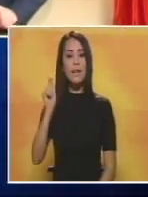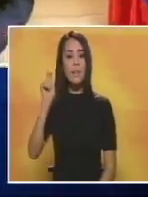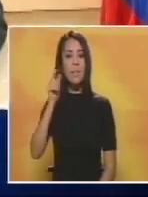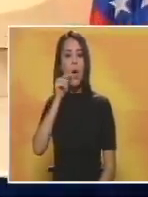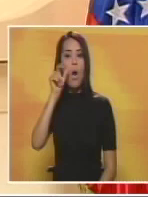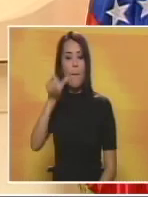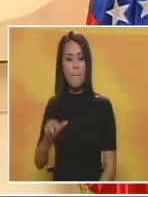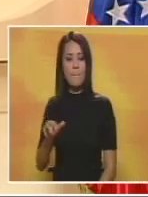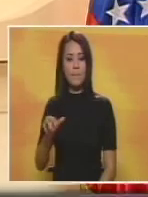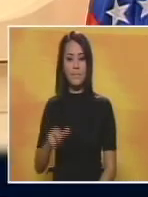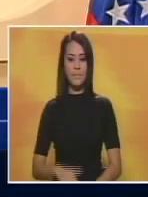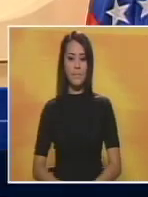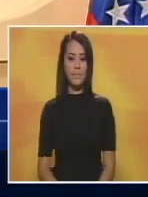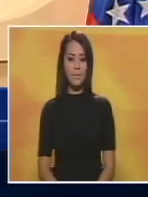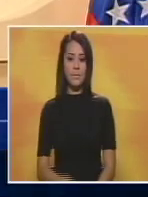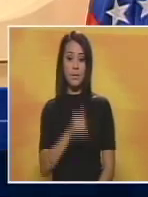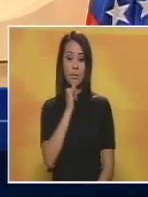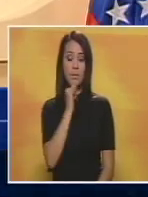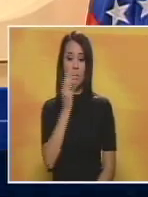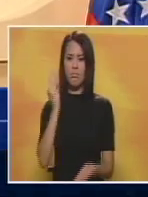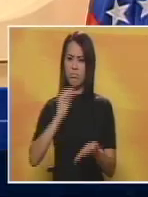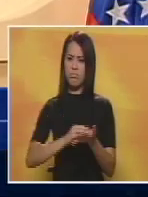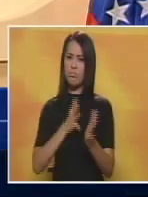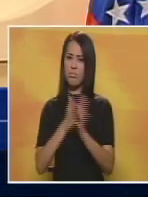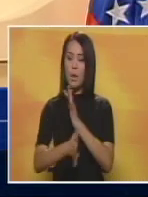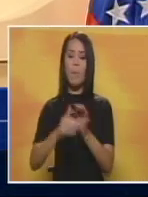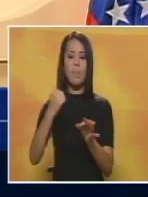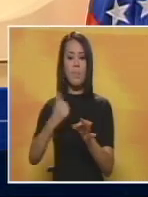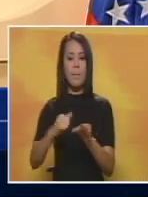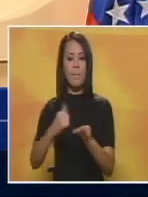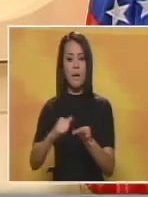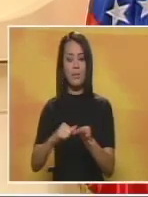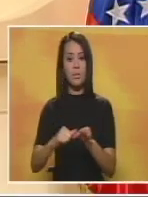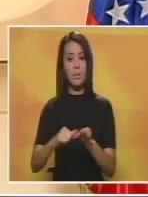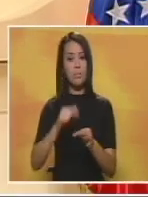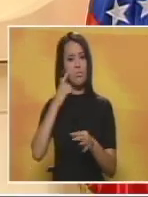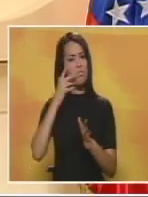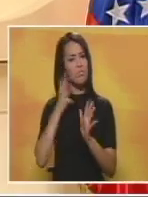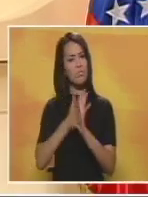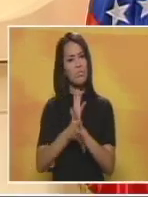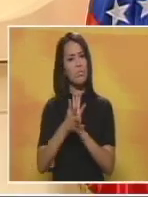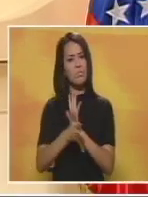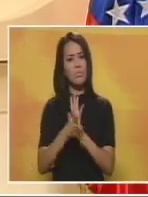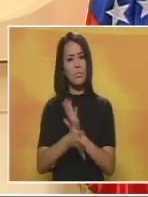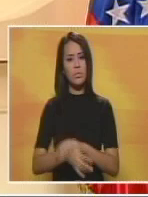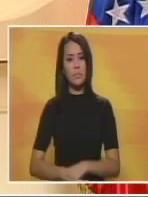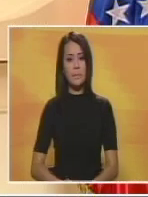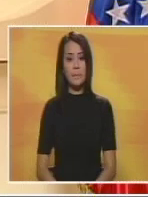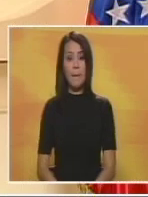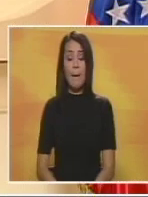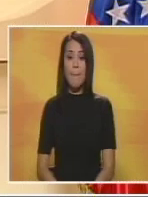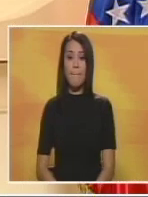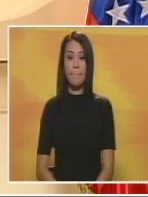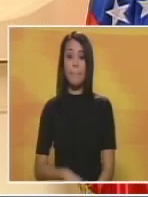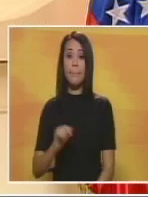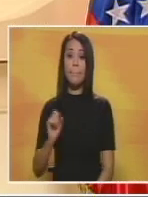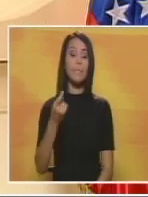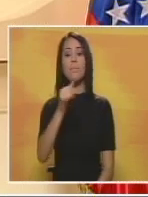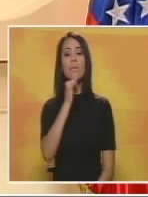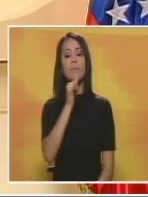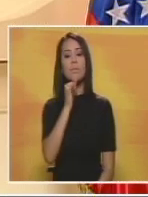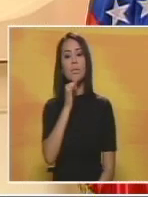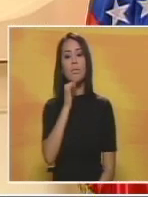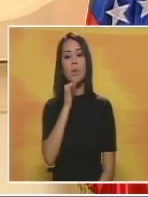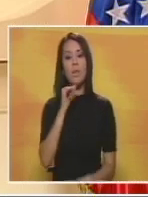diputado Rafael Guzmán señaló que el relanzamiento del petro no supuso ninguna novedad con respecto al primer anuncio de